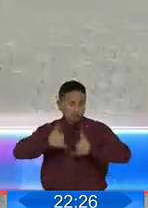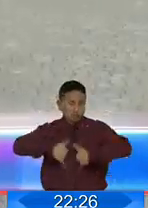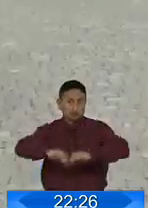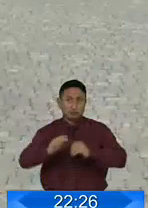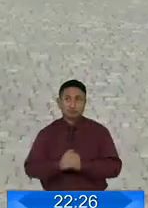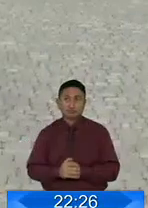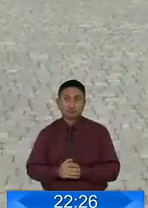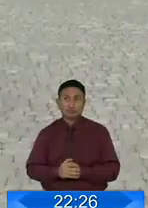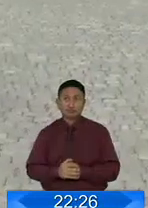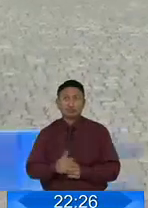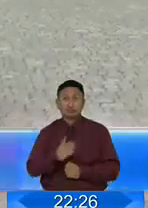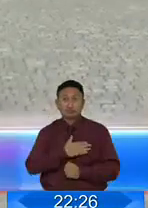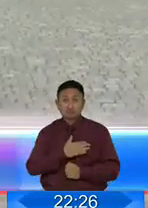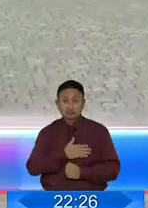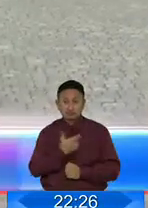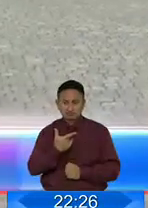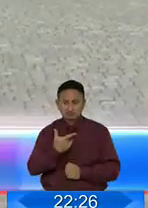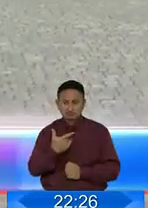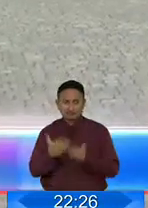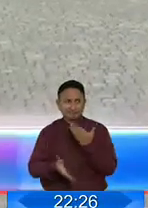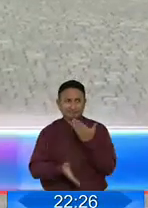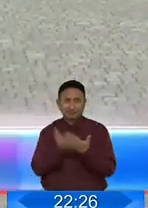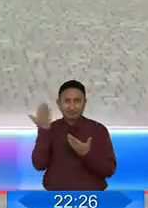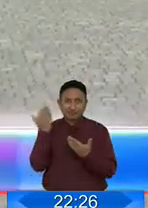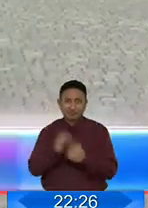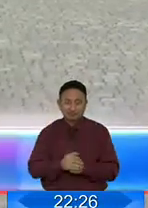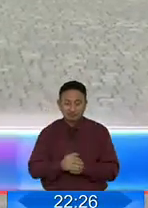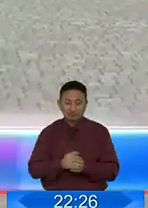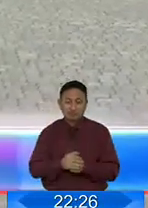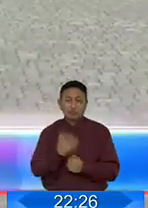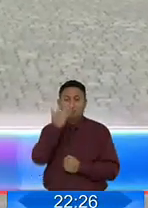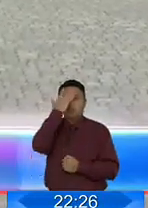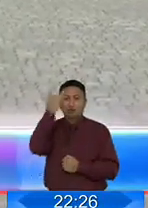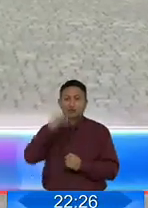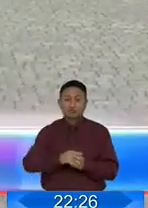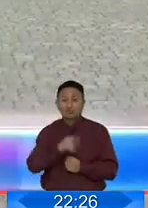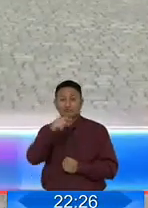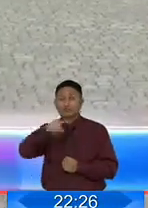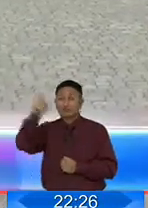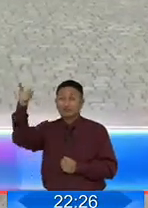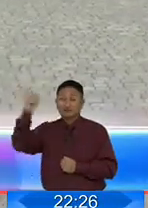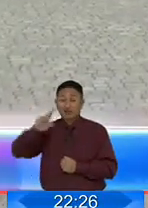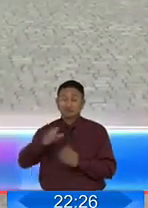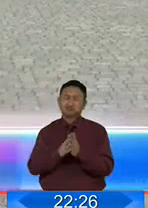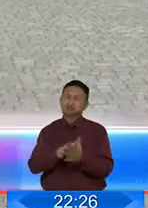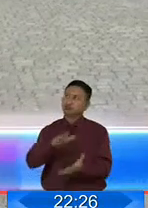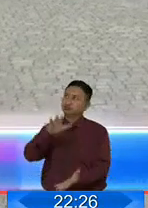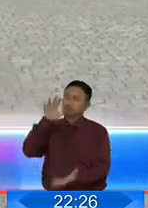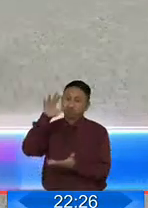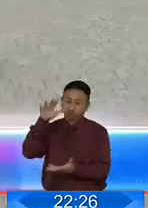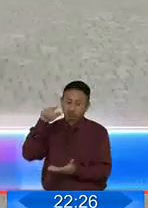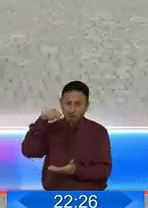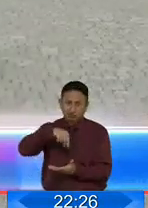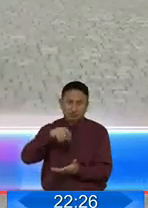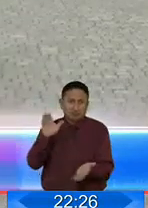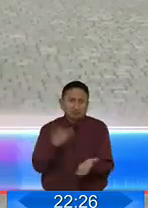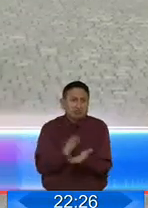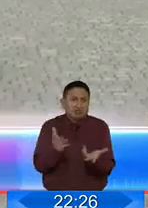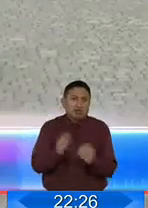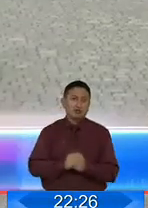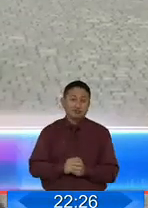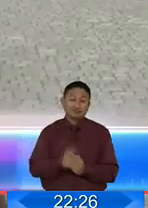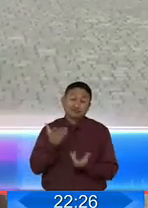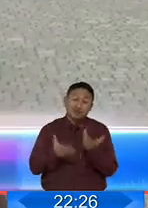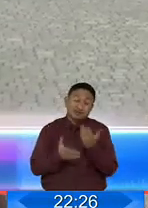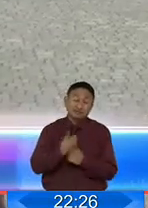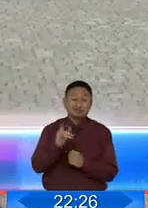Pero para mí de verdad es mucho más sencillo, porque las cantidades de cosas que a mí me pedían antes eran bastante complicadas. Se puede complicar